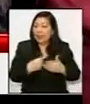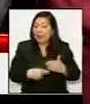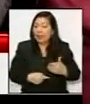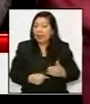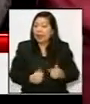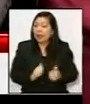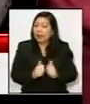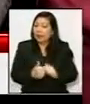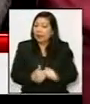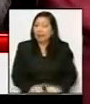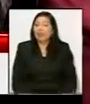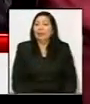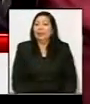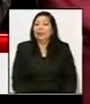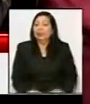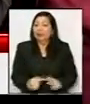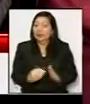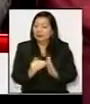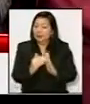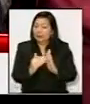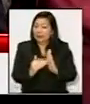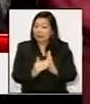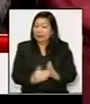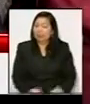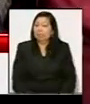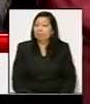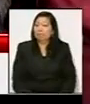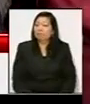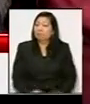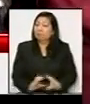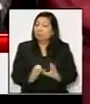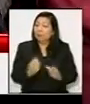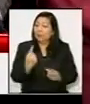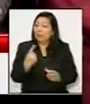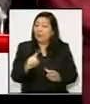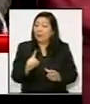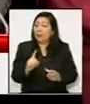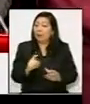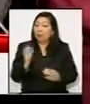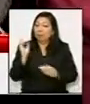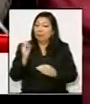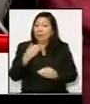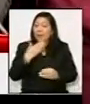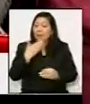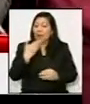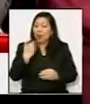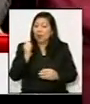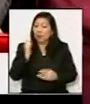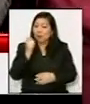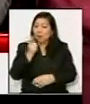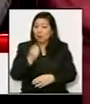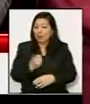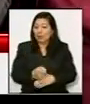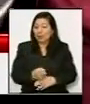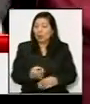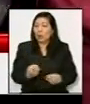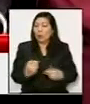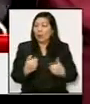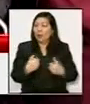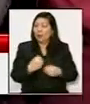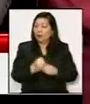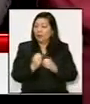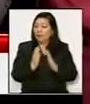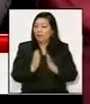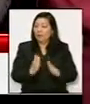reforzar los indicios como presidenta y cinco ambiente como hizo para sustentar la mejor la acusación cuando tengan que